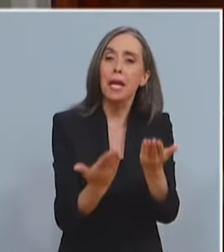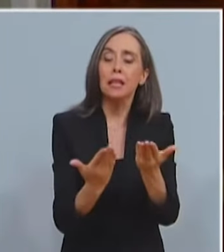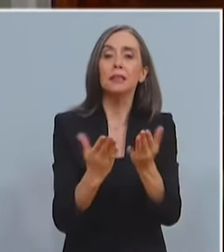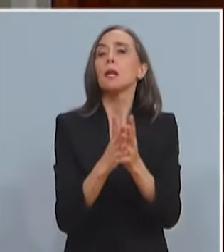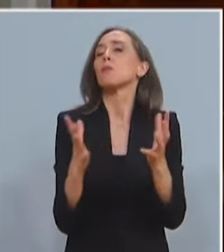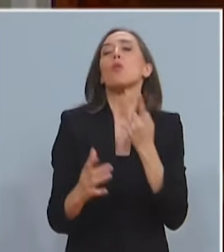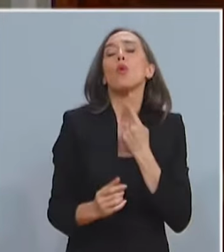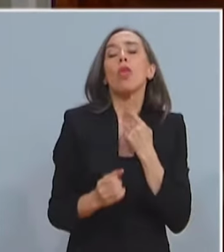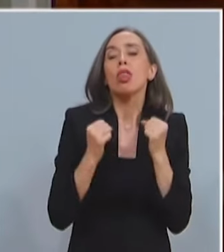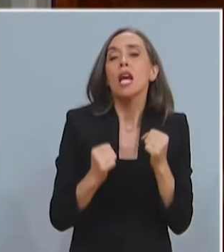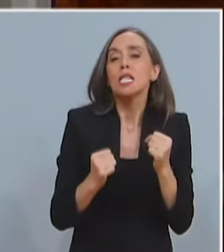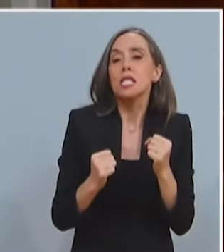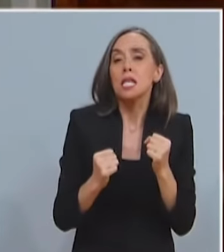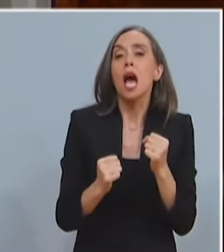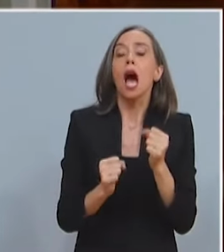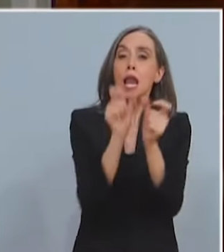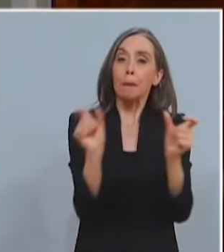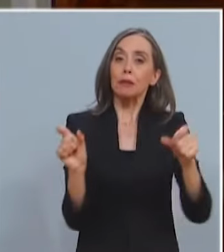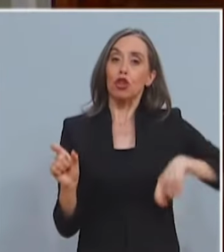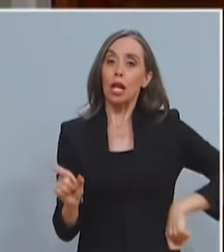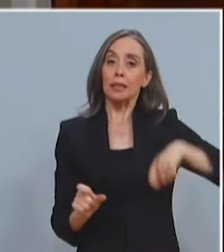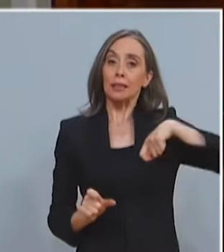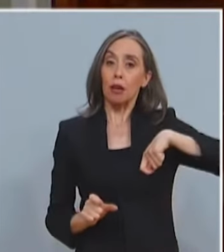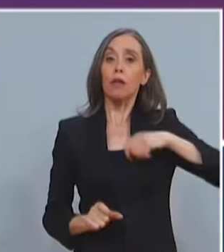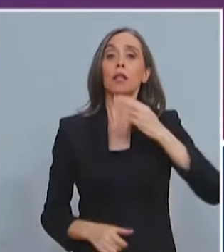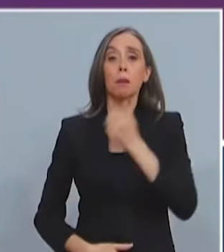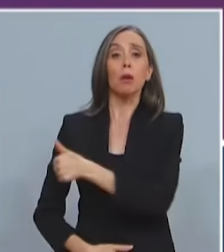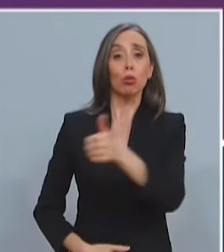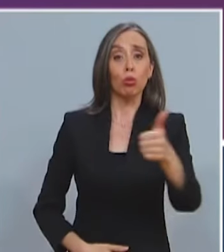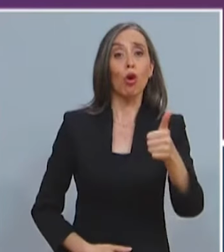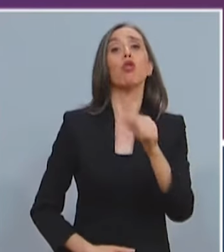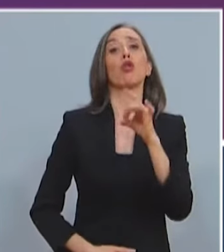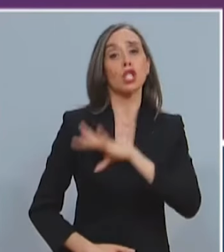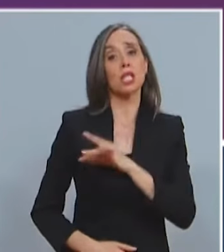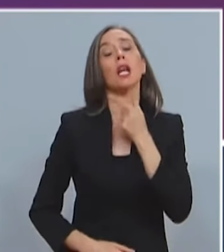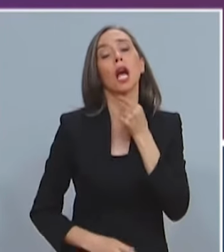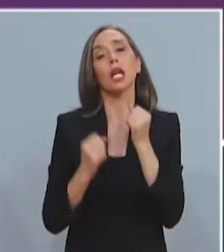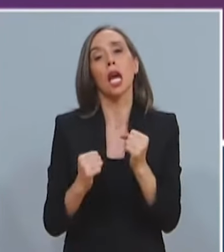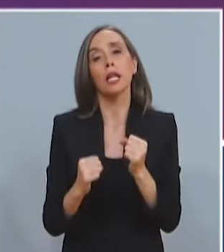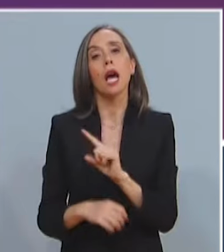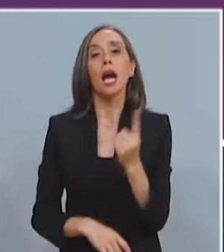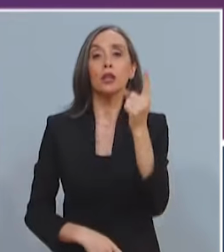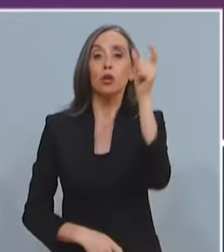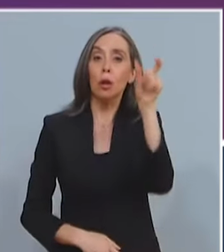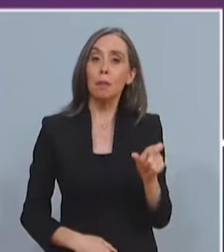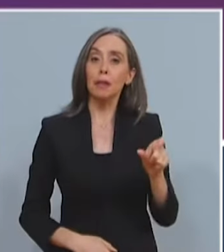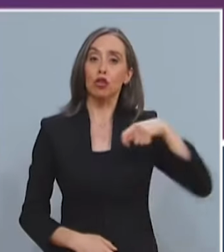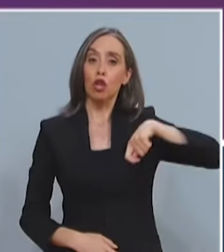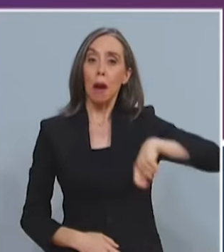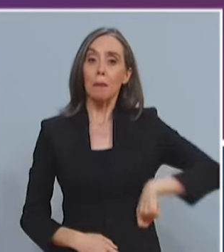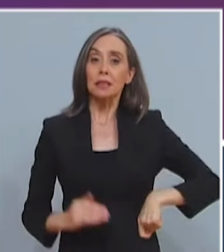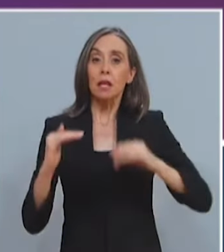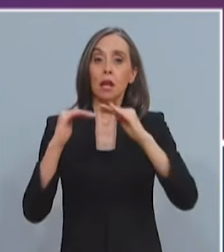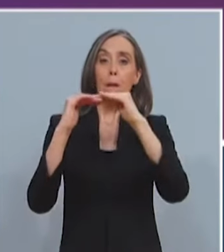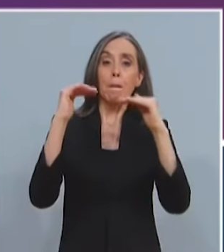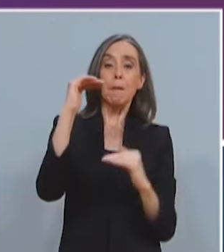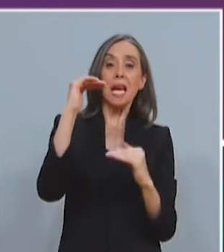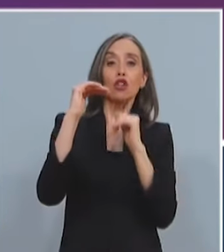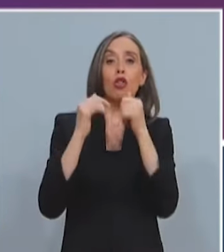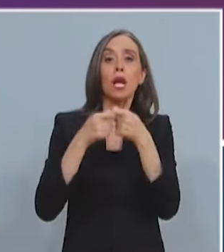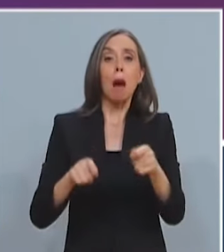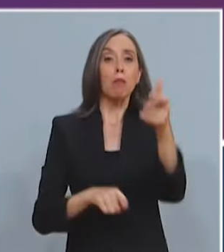muy deseadas no sólo por los pensionados por todos los chilenos primero que ningún pensionado quede por debajo de la